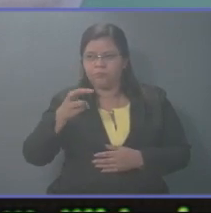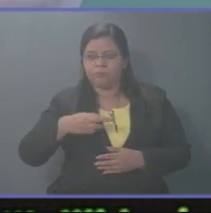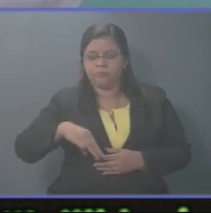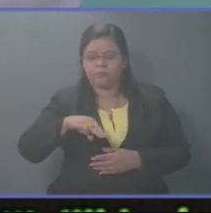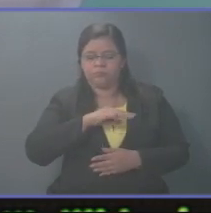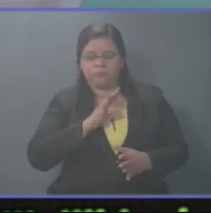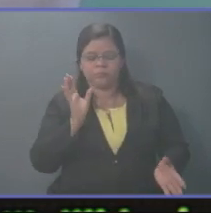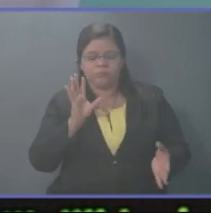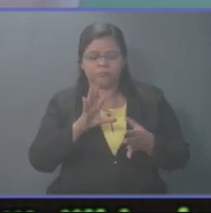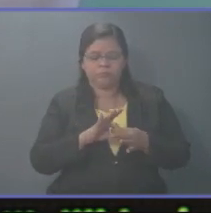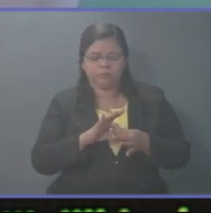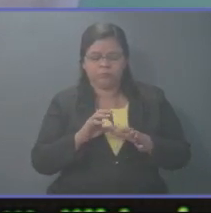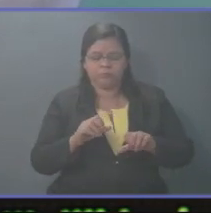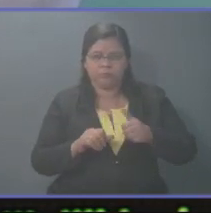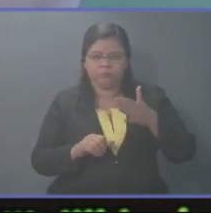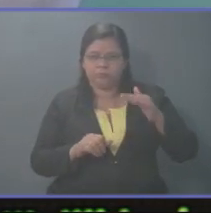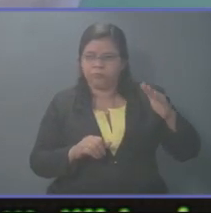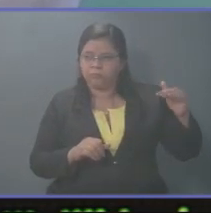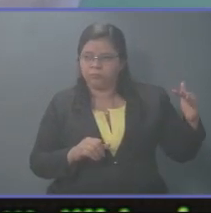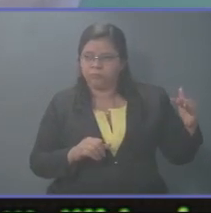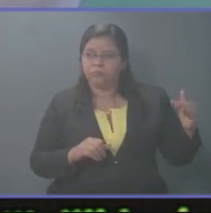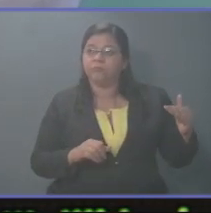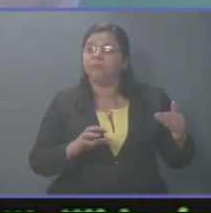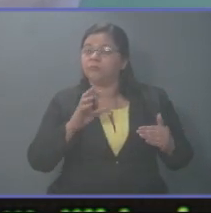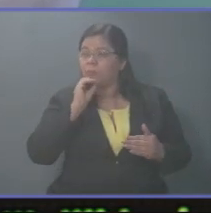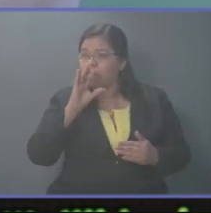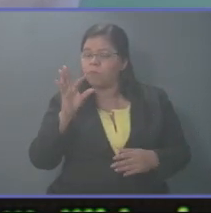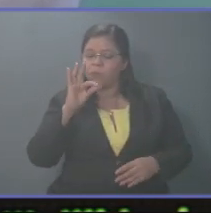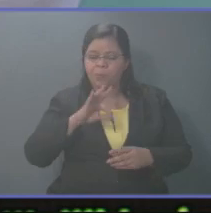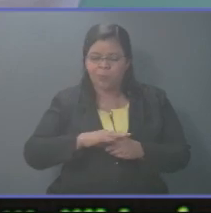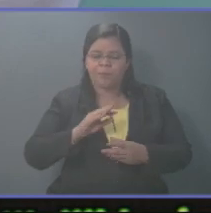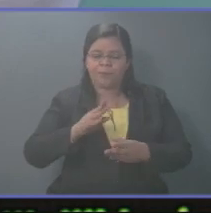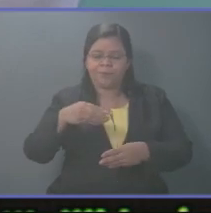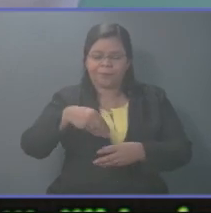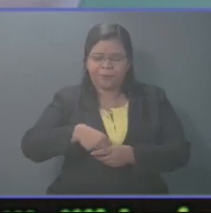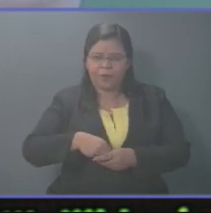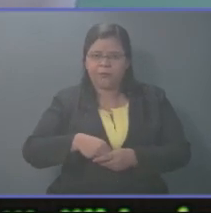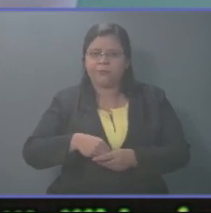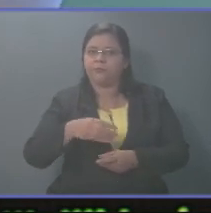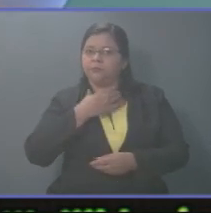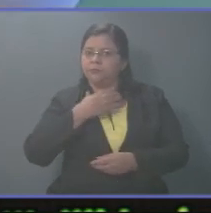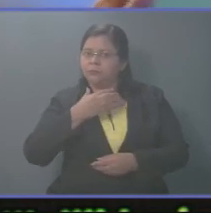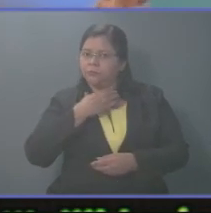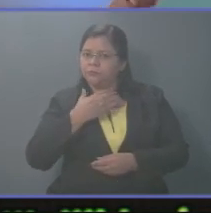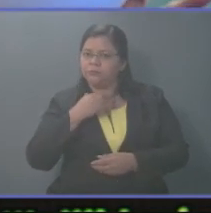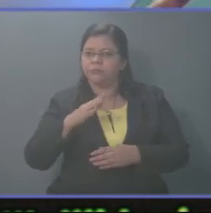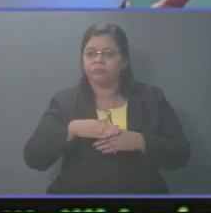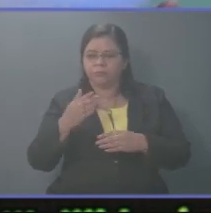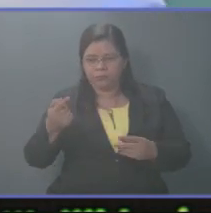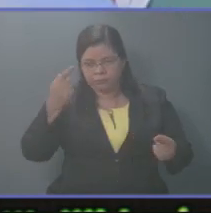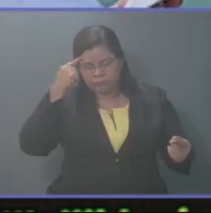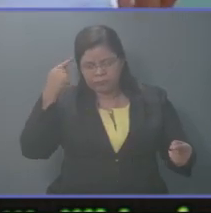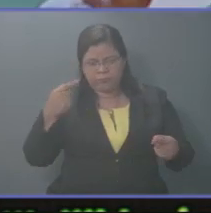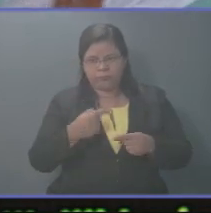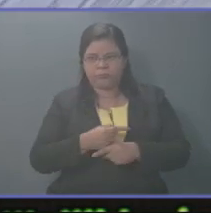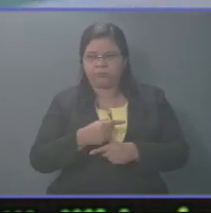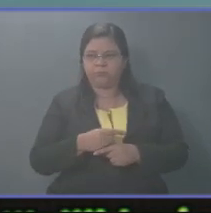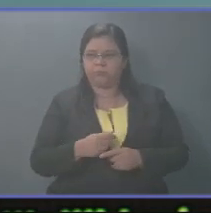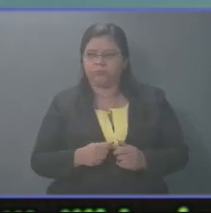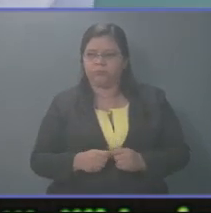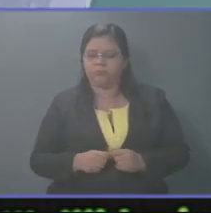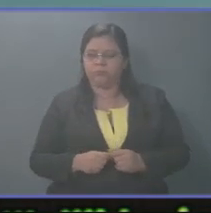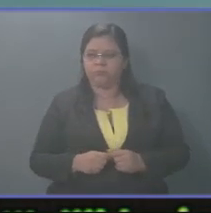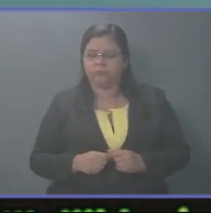de Relaciones Exteriores, que sostiene que el voto postal es complejo y genera confusión en la población en el exterior.